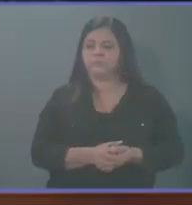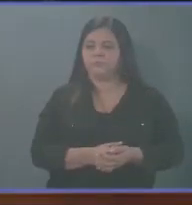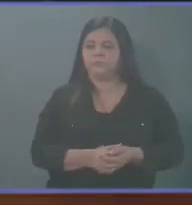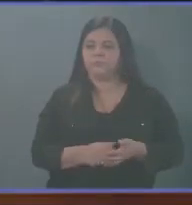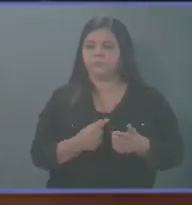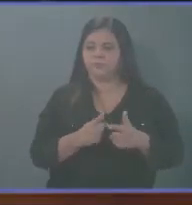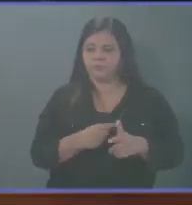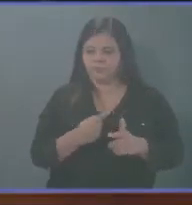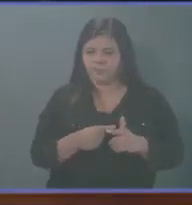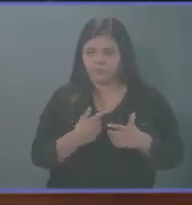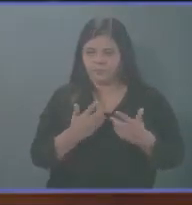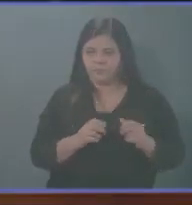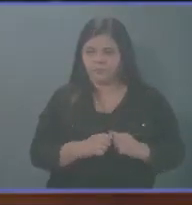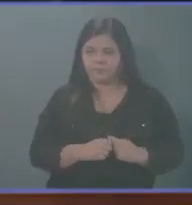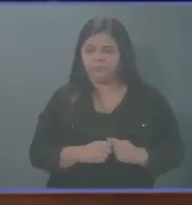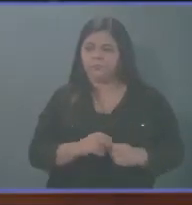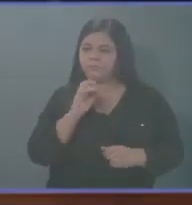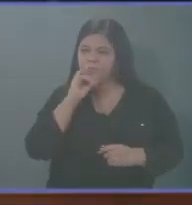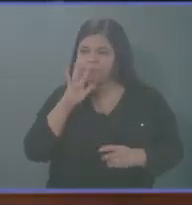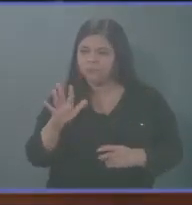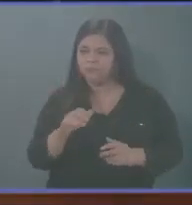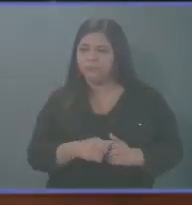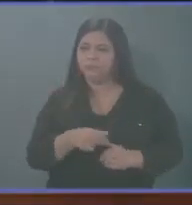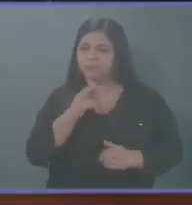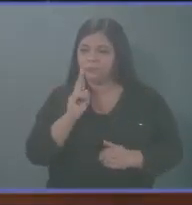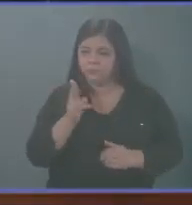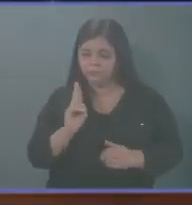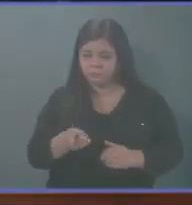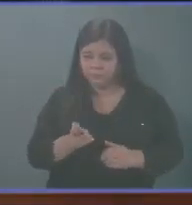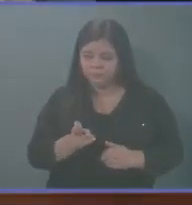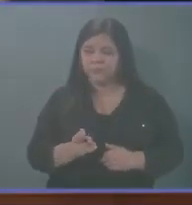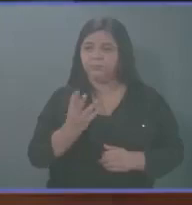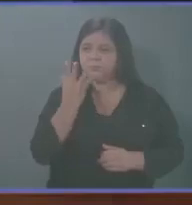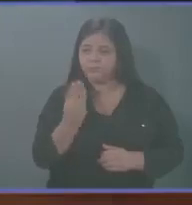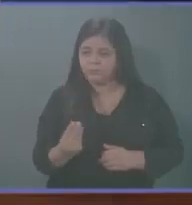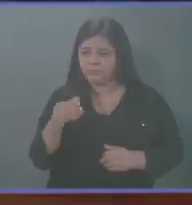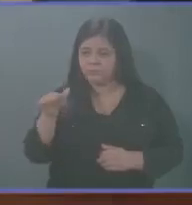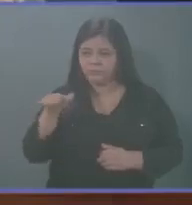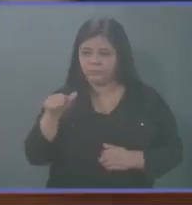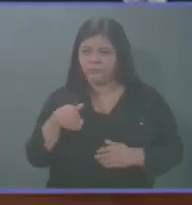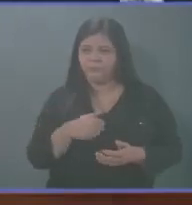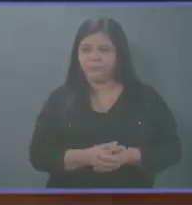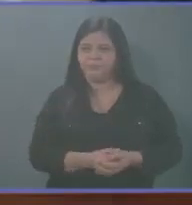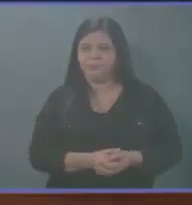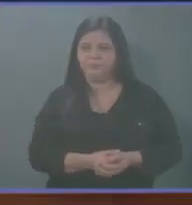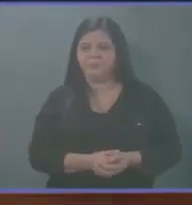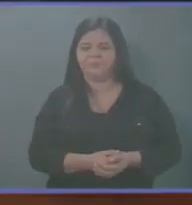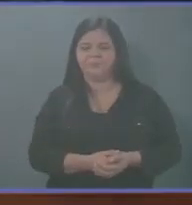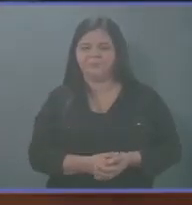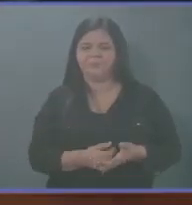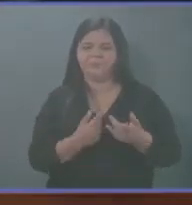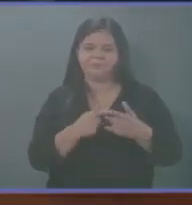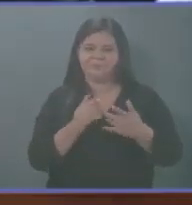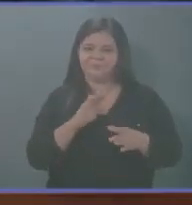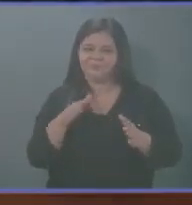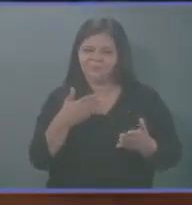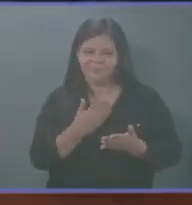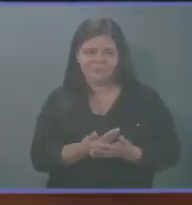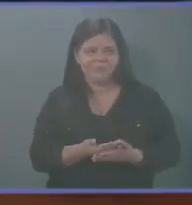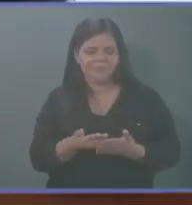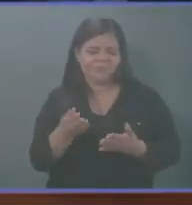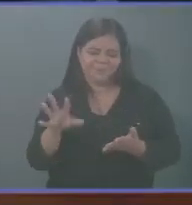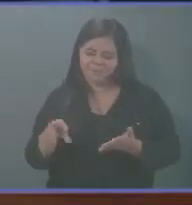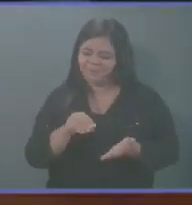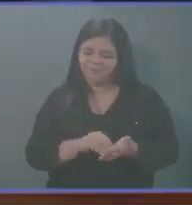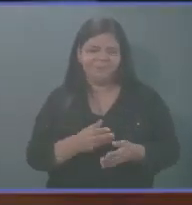dice que ese mismo día de marzo, justo después de la grabación que vimos con la transcripción que ya